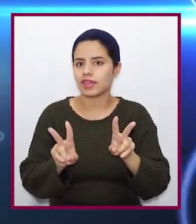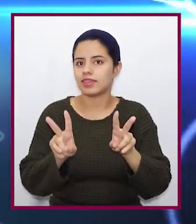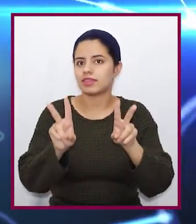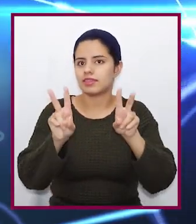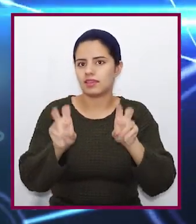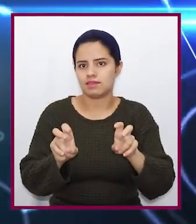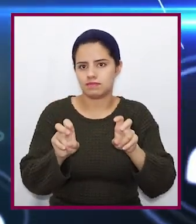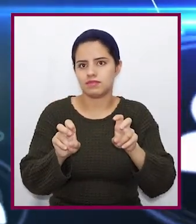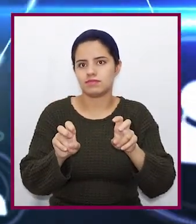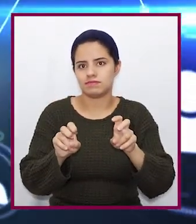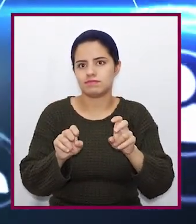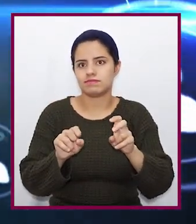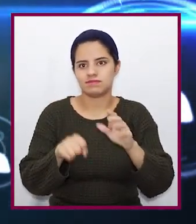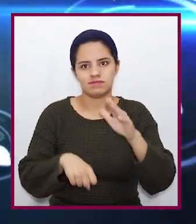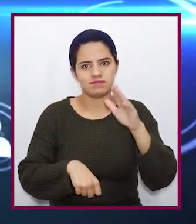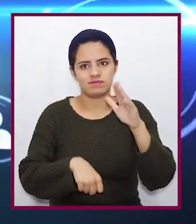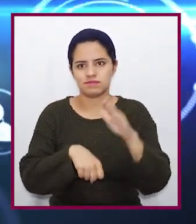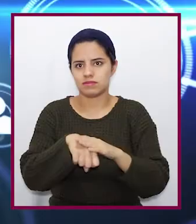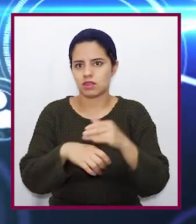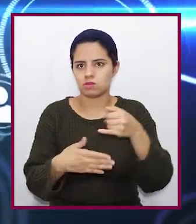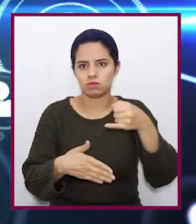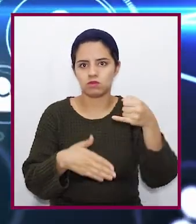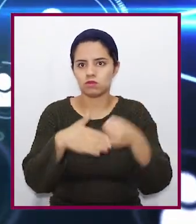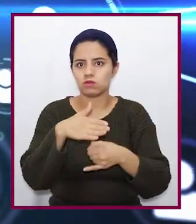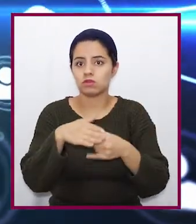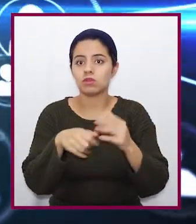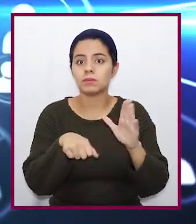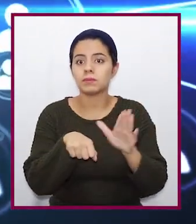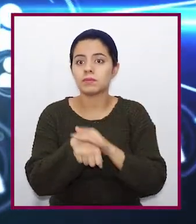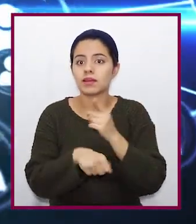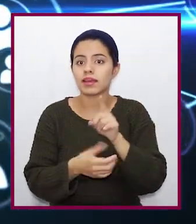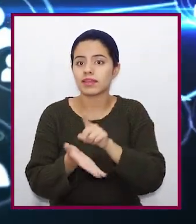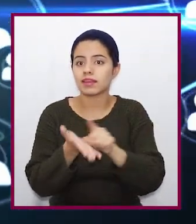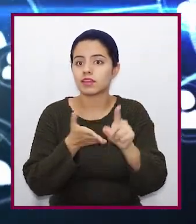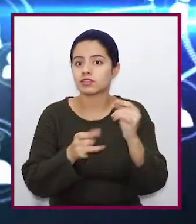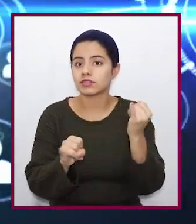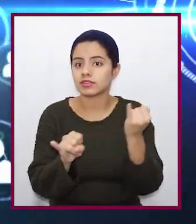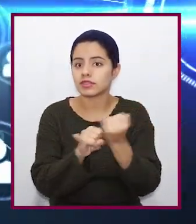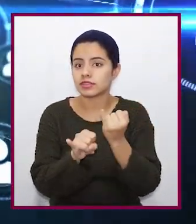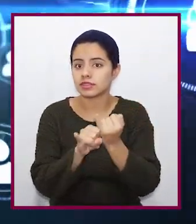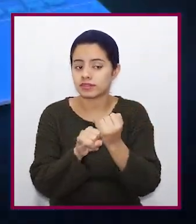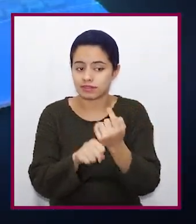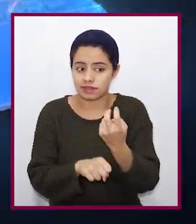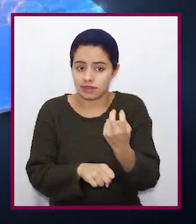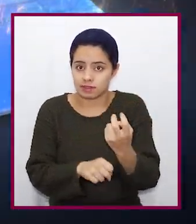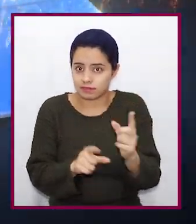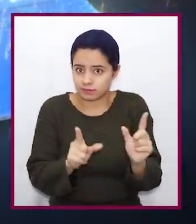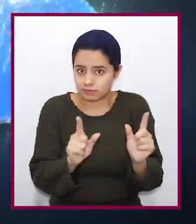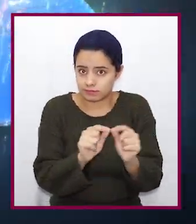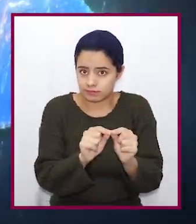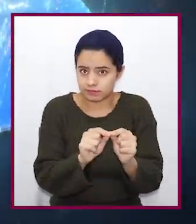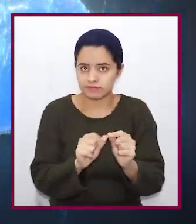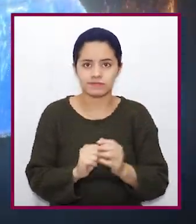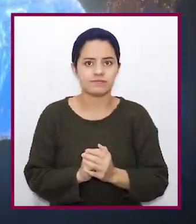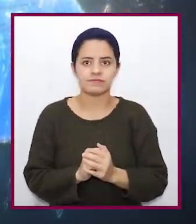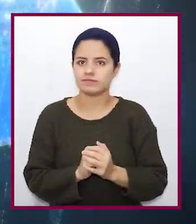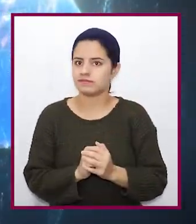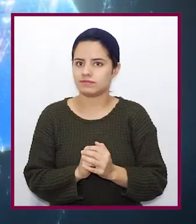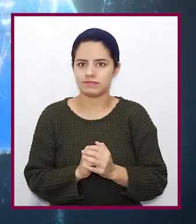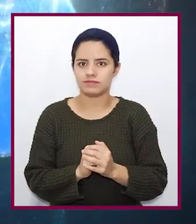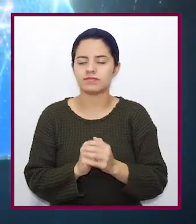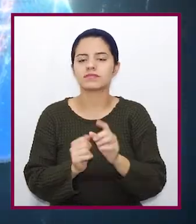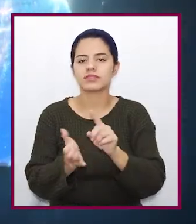es mucho más amplio, pues los derechos digitales no se limitan a eso. En realidad, los